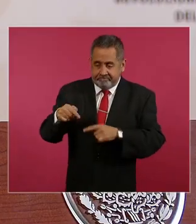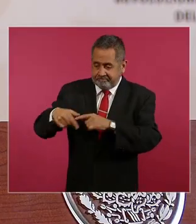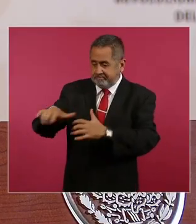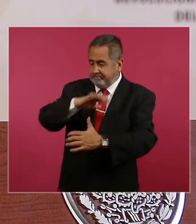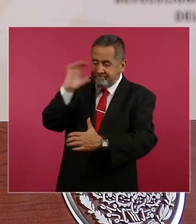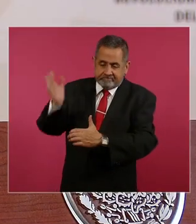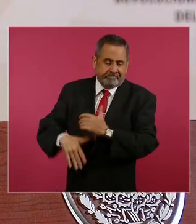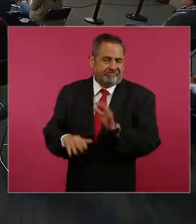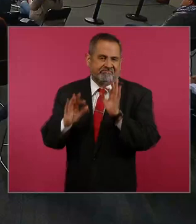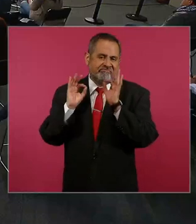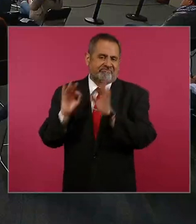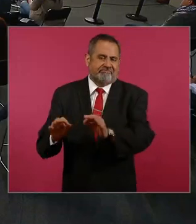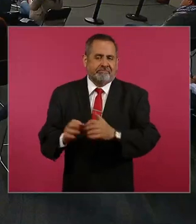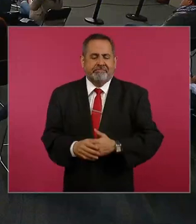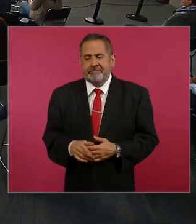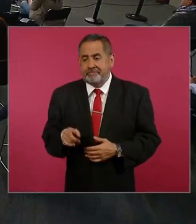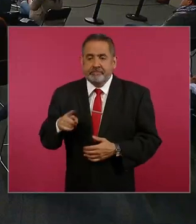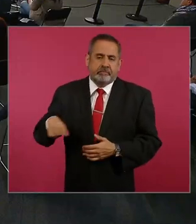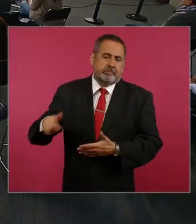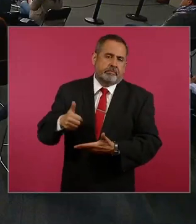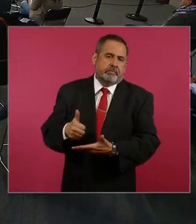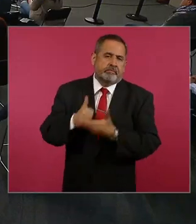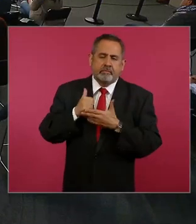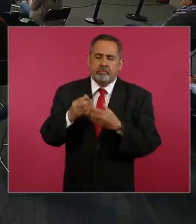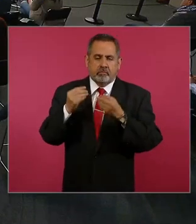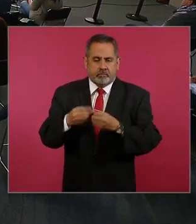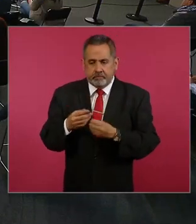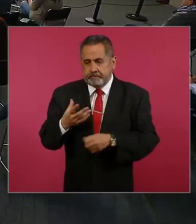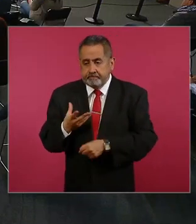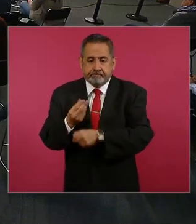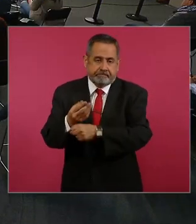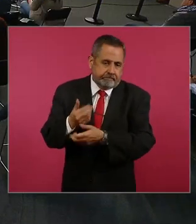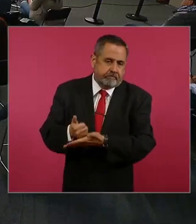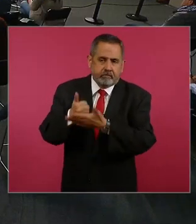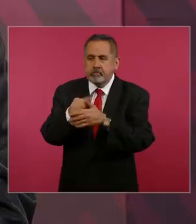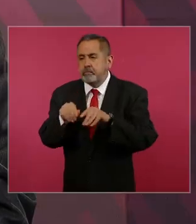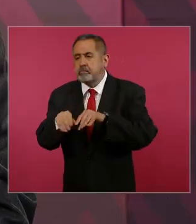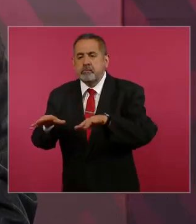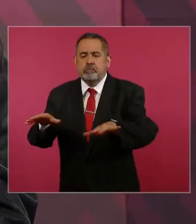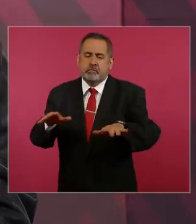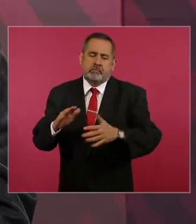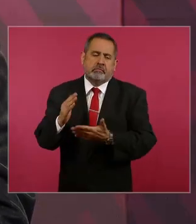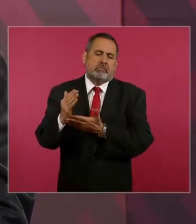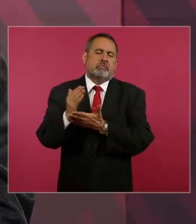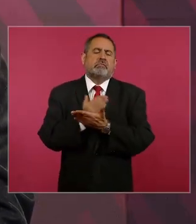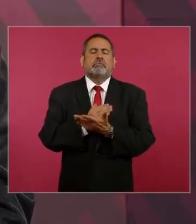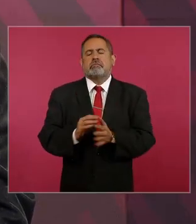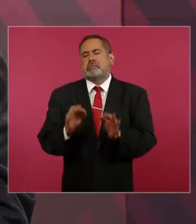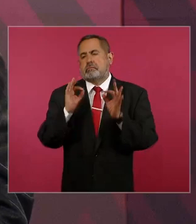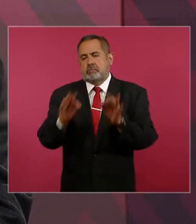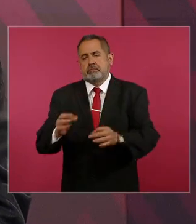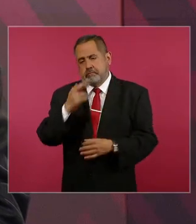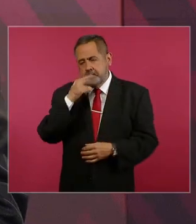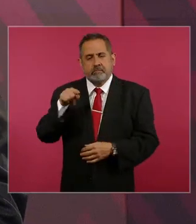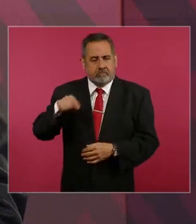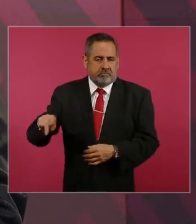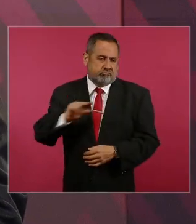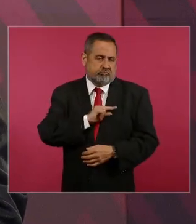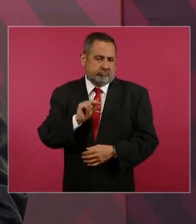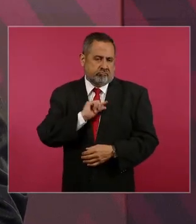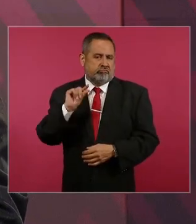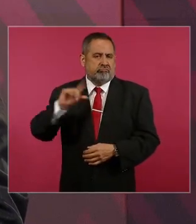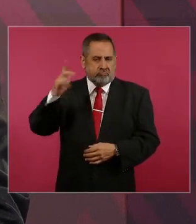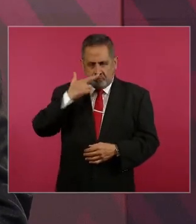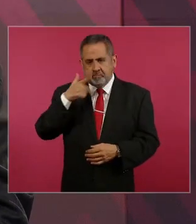y eso nos está ayudando a resolver el déficit de especialistas